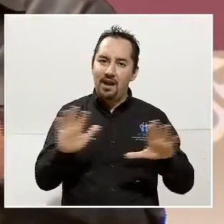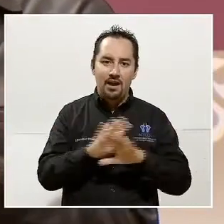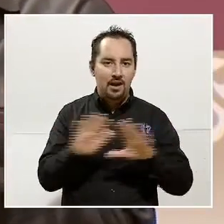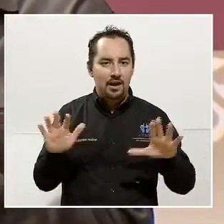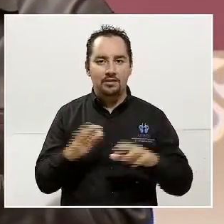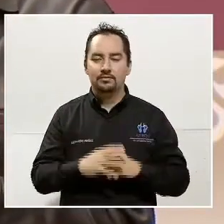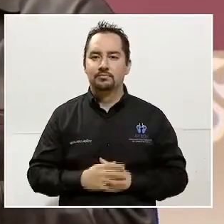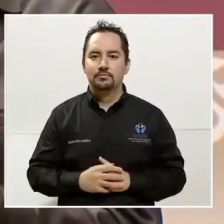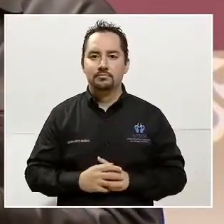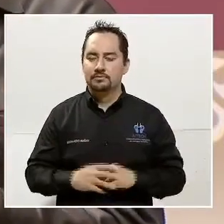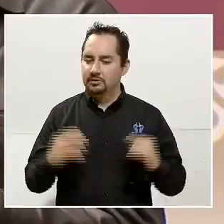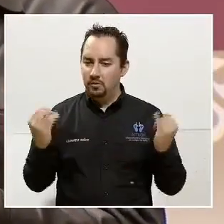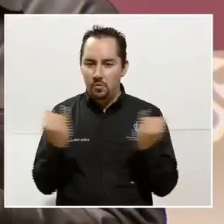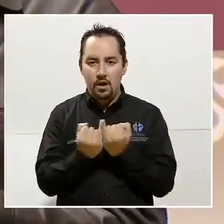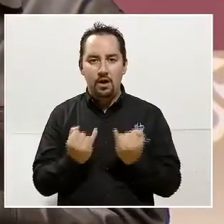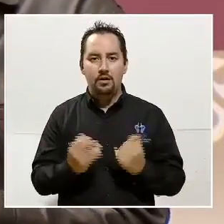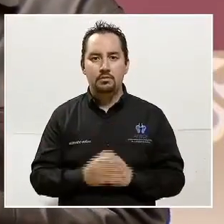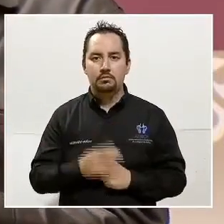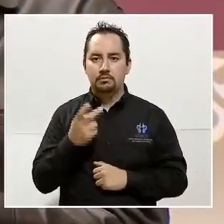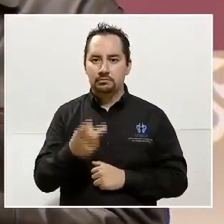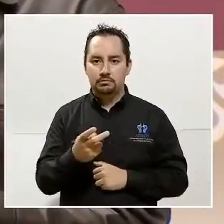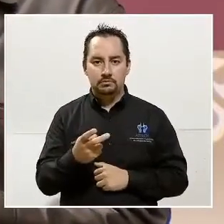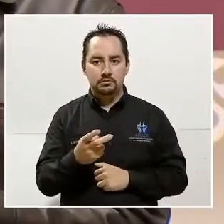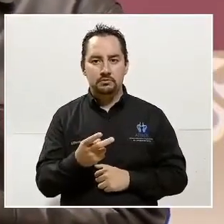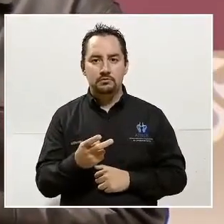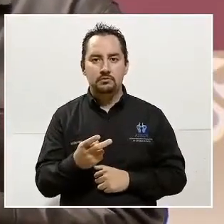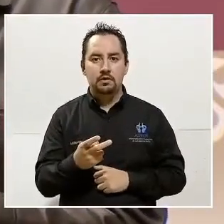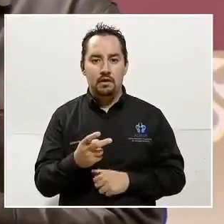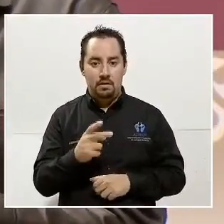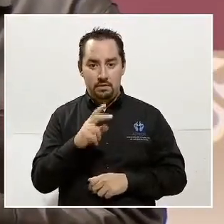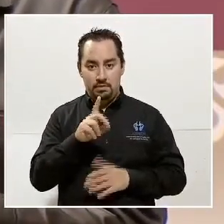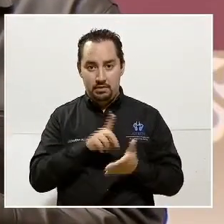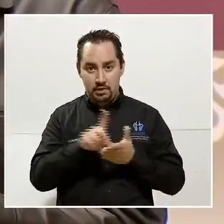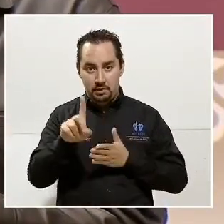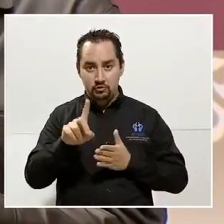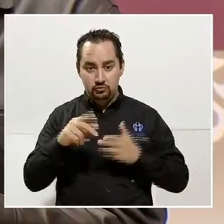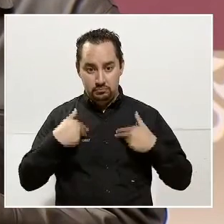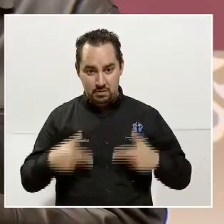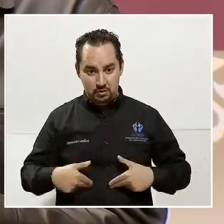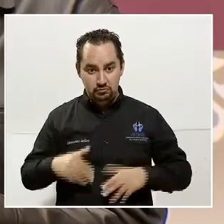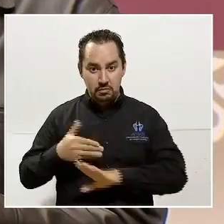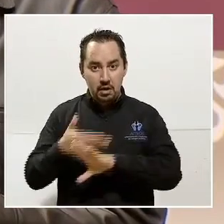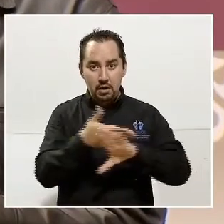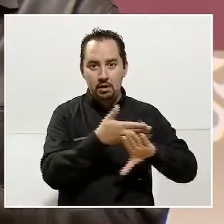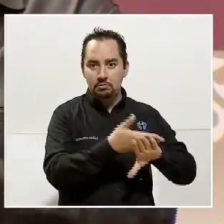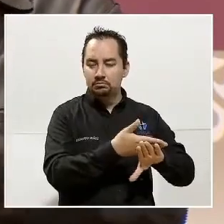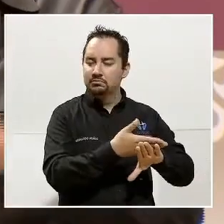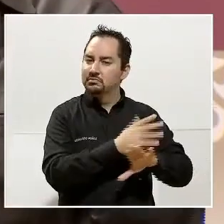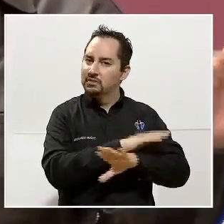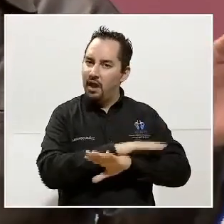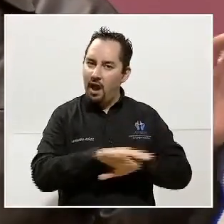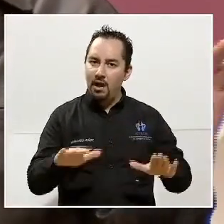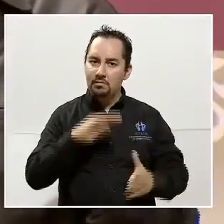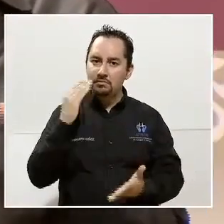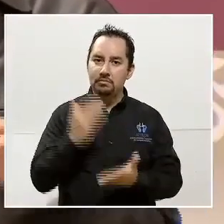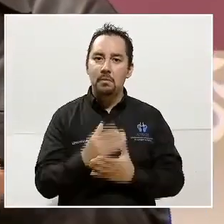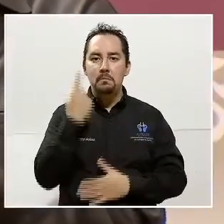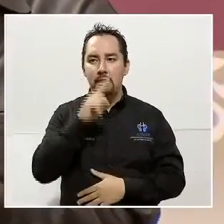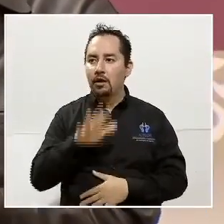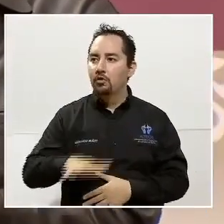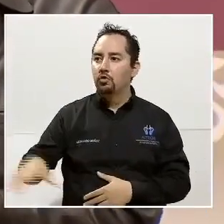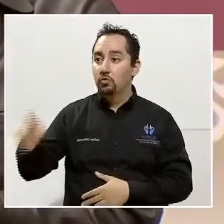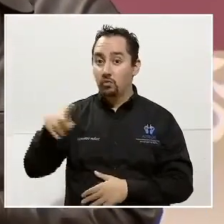mismo, la represión y la violación de los derechos humanos, para que dé vergüenza.